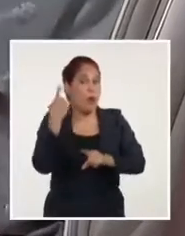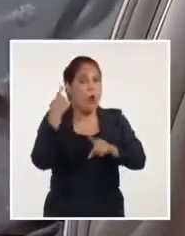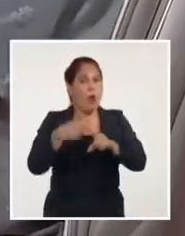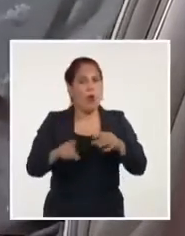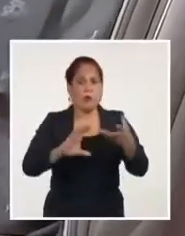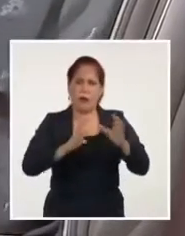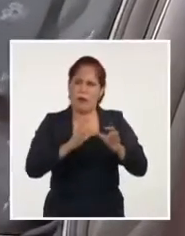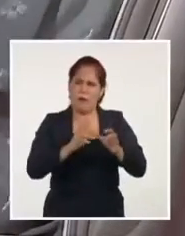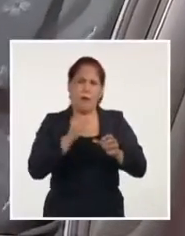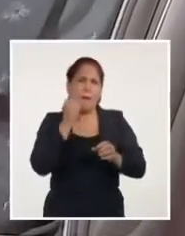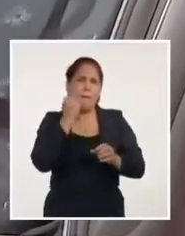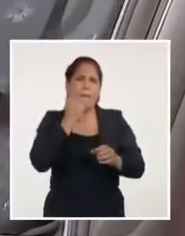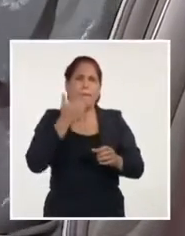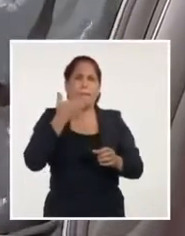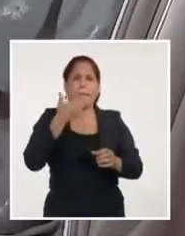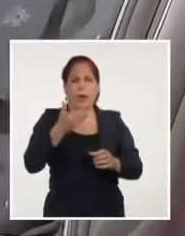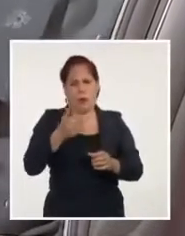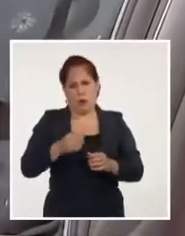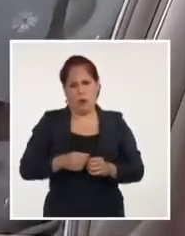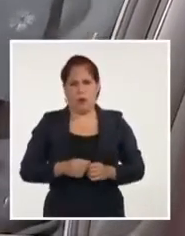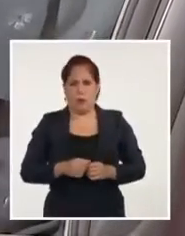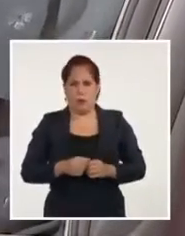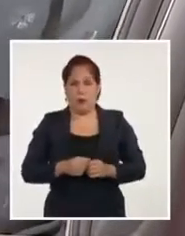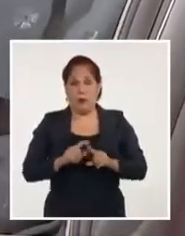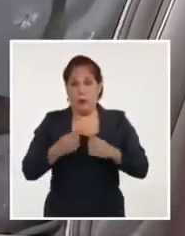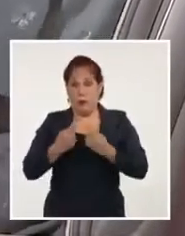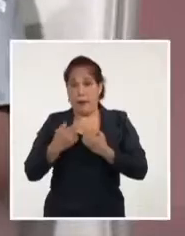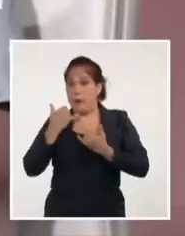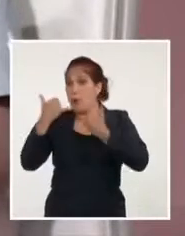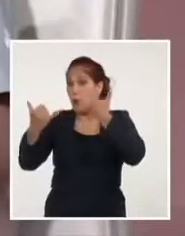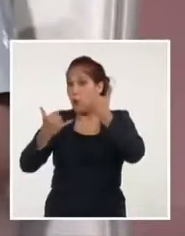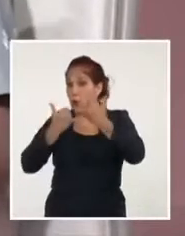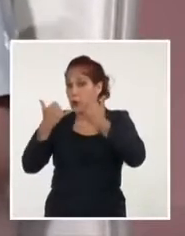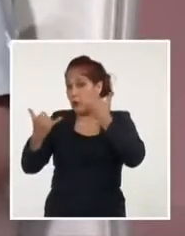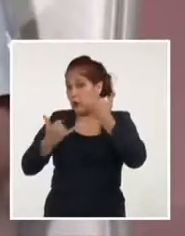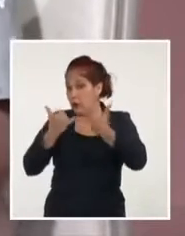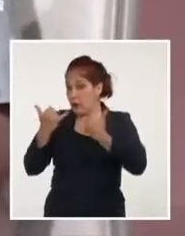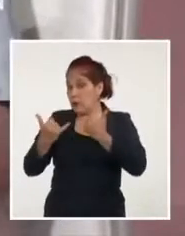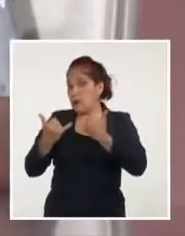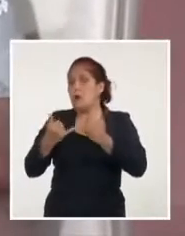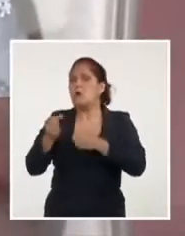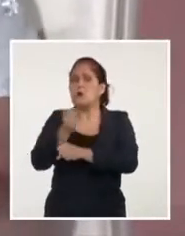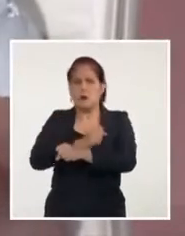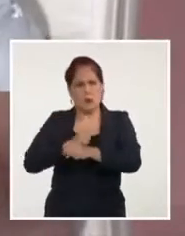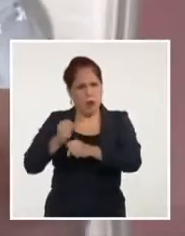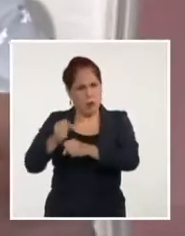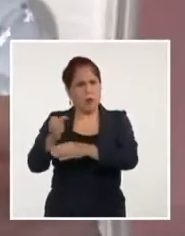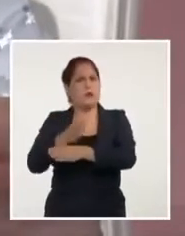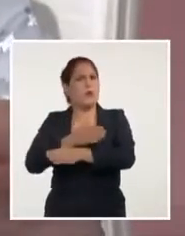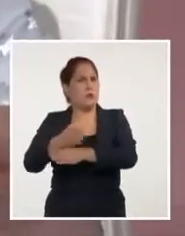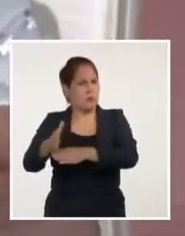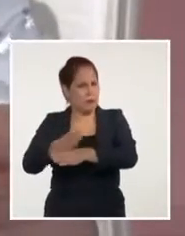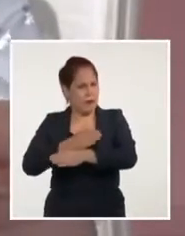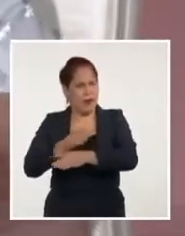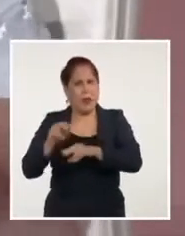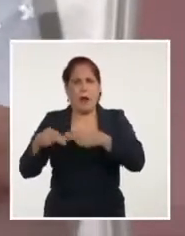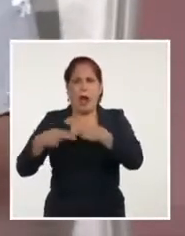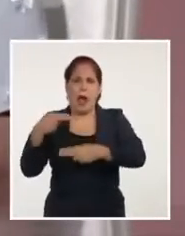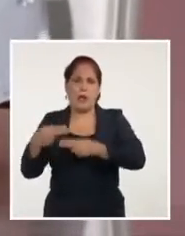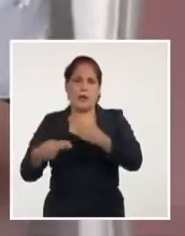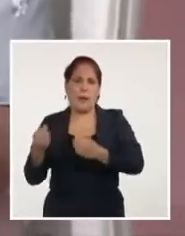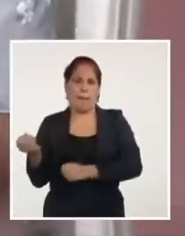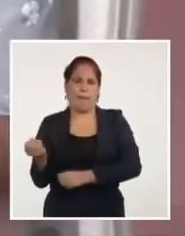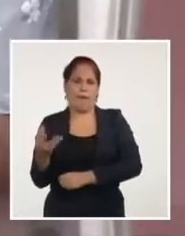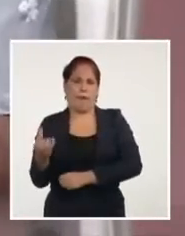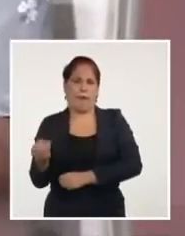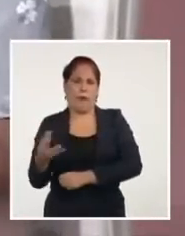digamos, que benévolos y tal. Pero en el campo de la comunicación es muy utilizada para la construcción de una realidad a